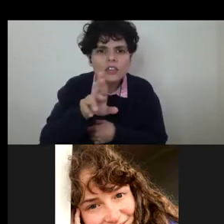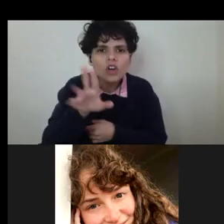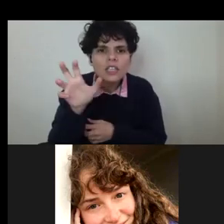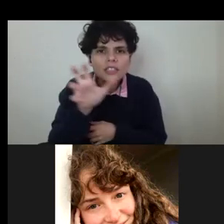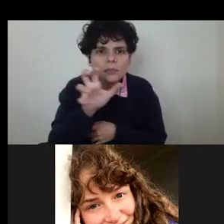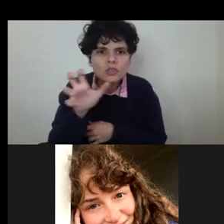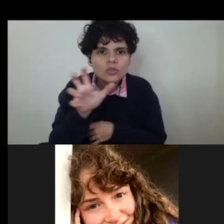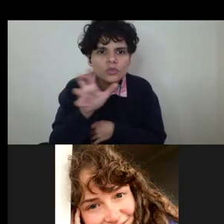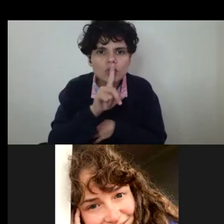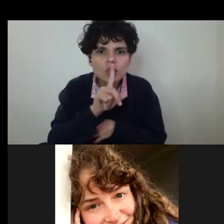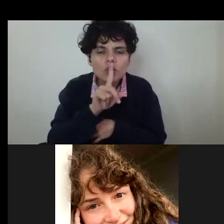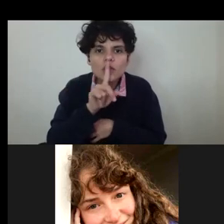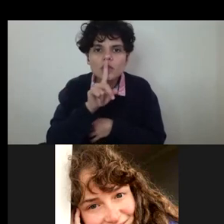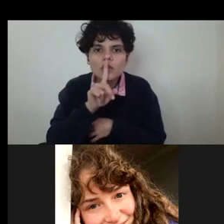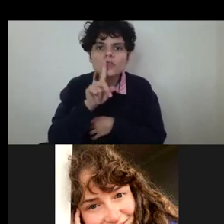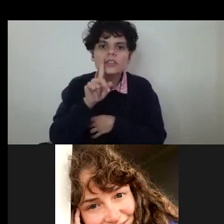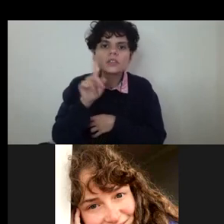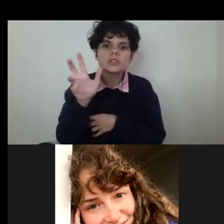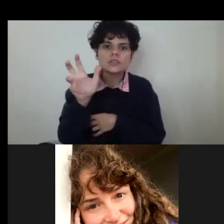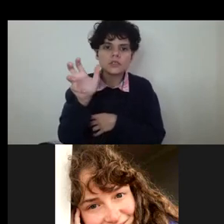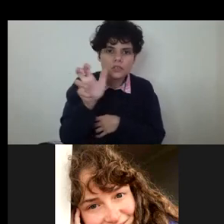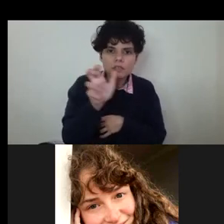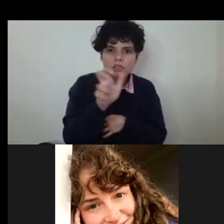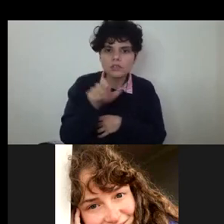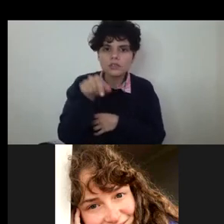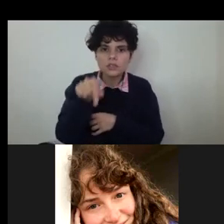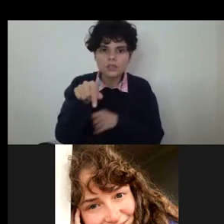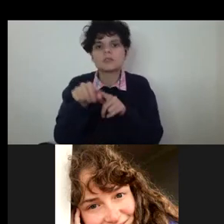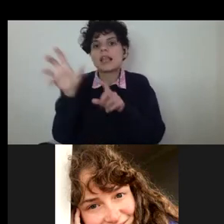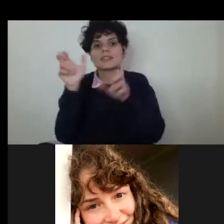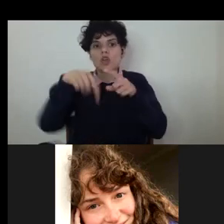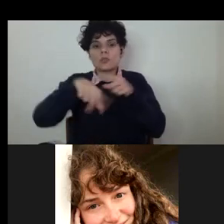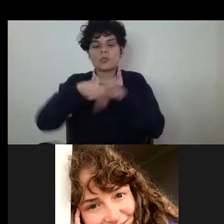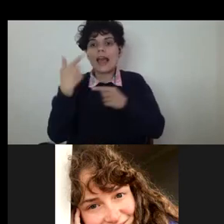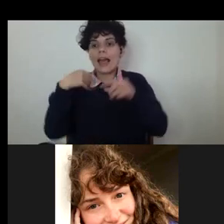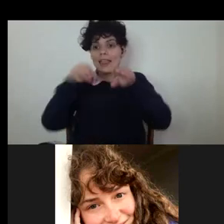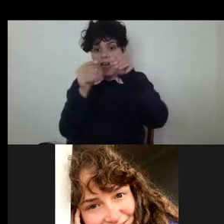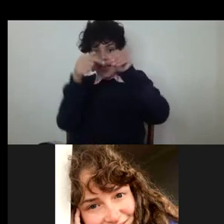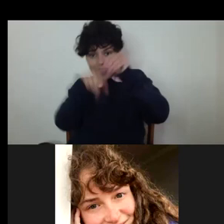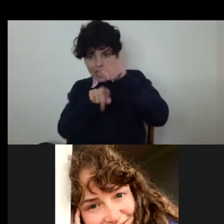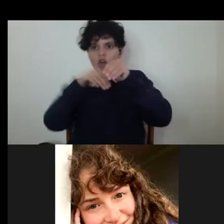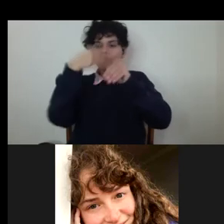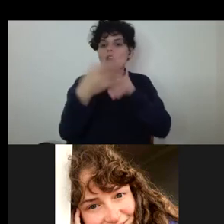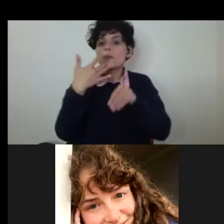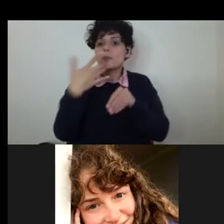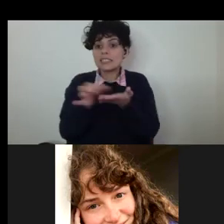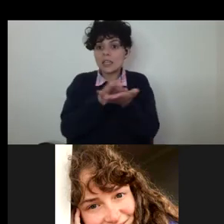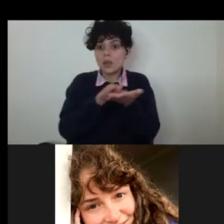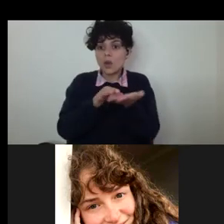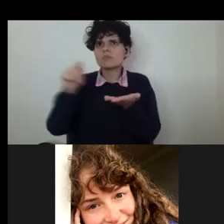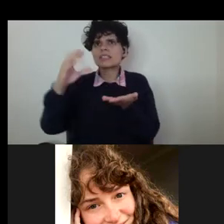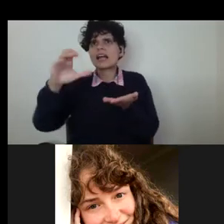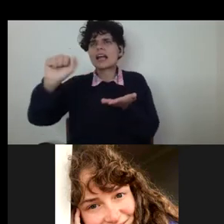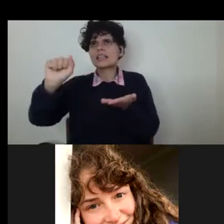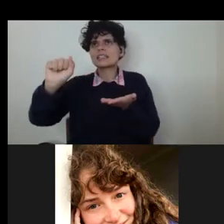los canales que permiten la entrada de calcio al medio externo, al medio interno. Porque ustedes saben que la concentración de calcio extracelular es más o menos 15.000